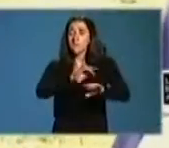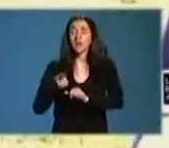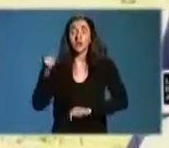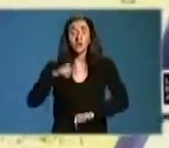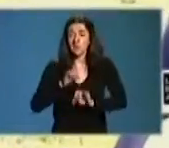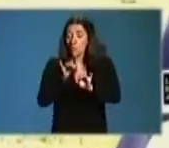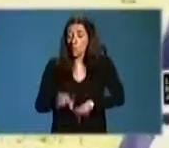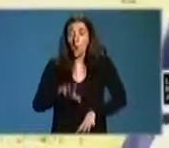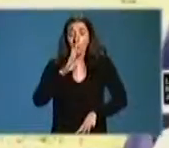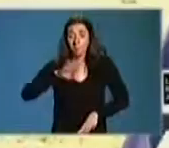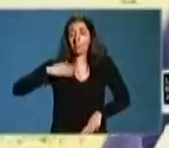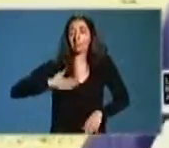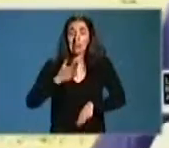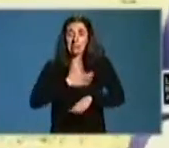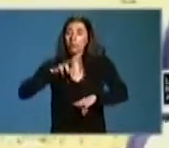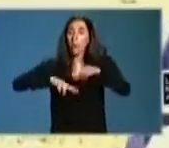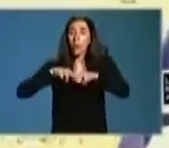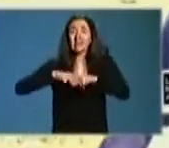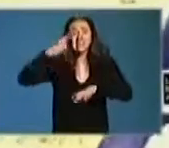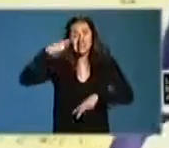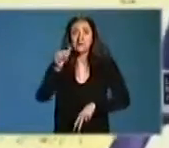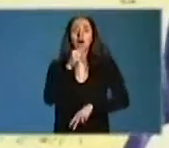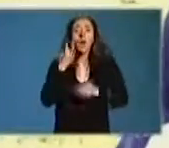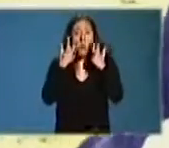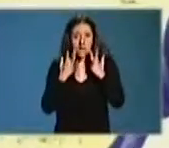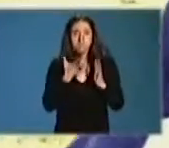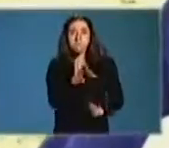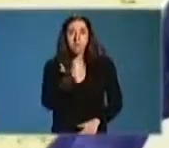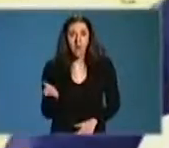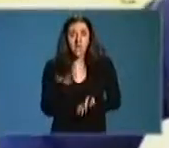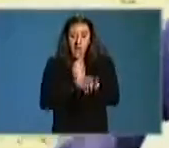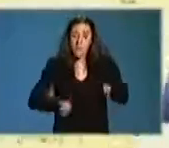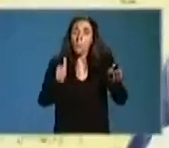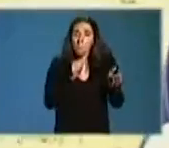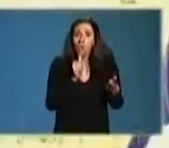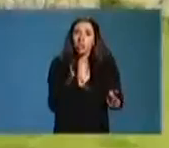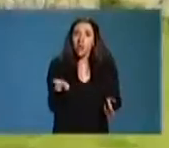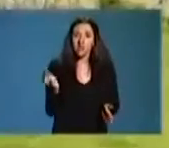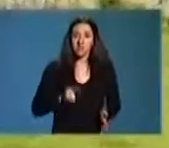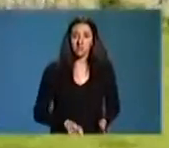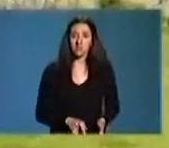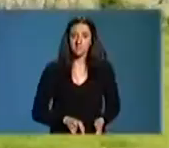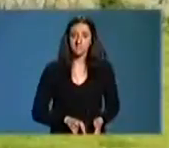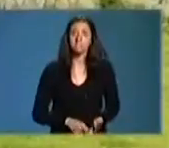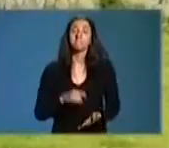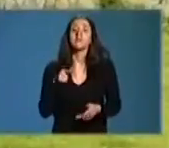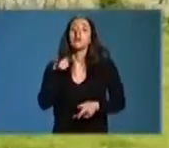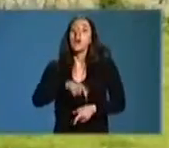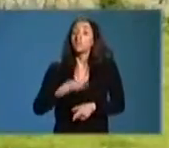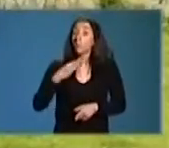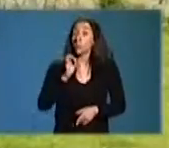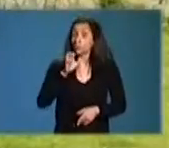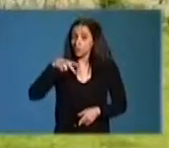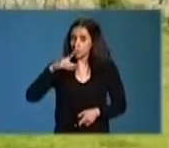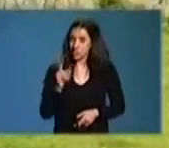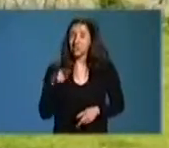día de mañana que alguien quiera obrar sabes que ya tienes agua limpia y tu pozo ya para meter con el agua sutil a obra de abastecemento de bosende daba